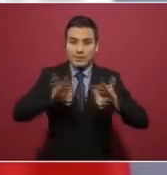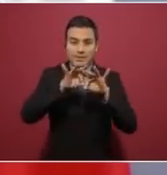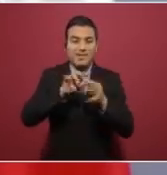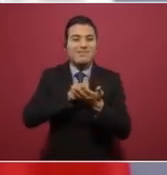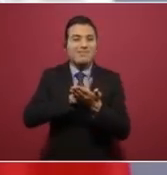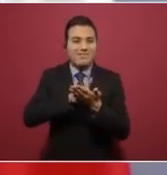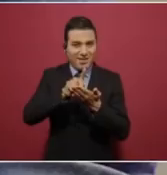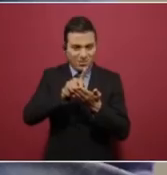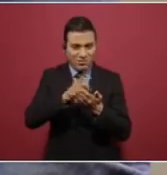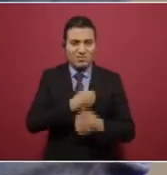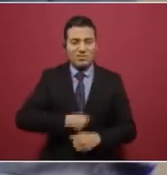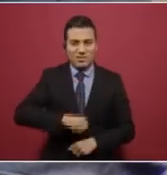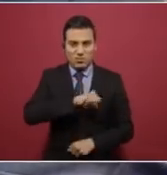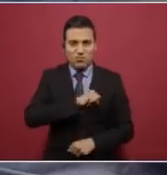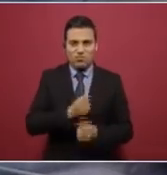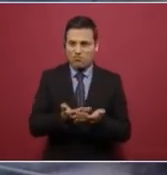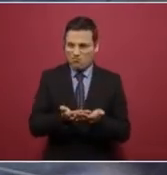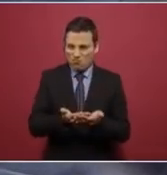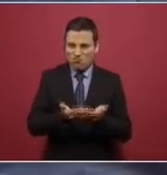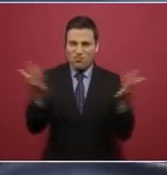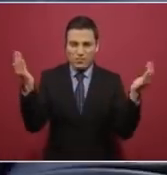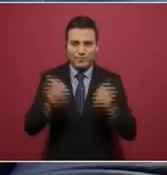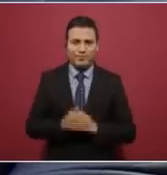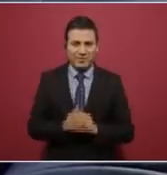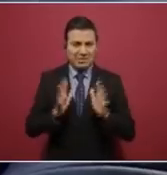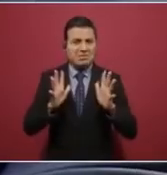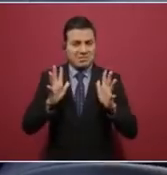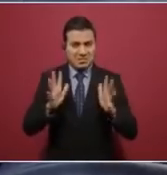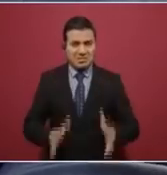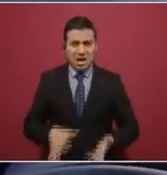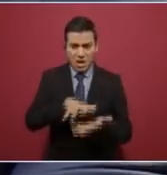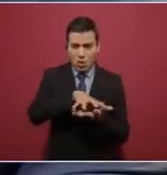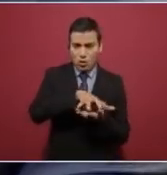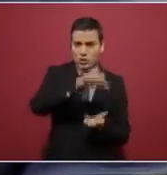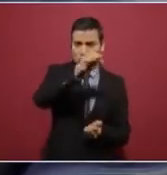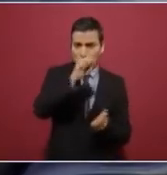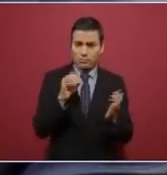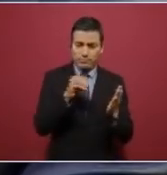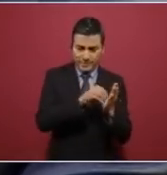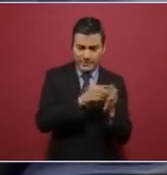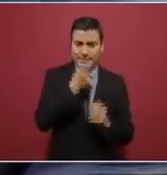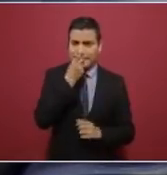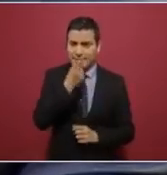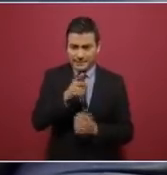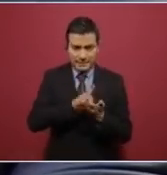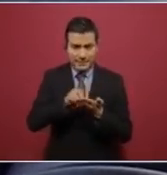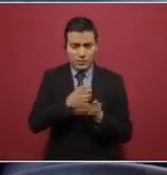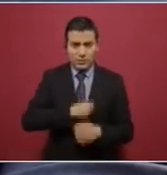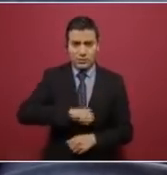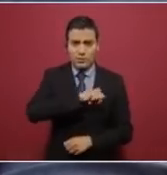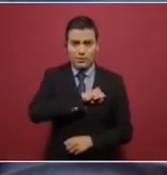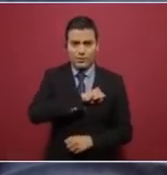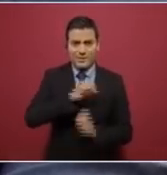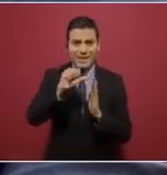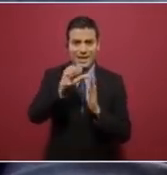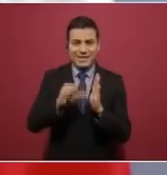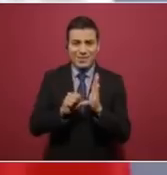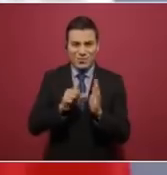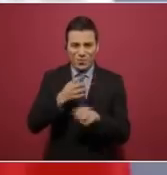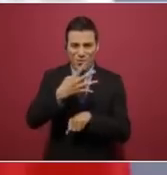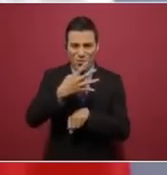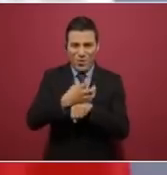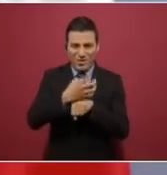contemplado en la Constitución, en el artículo 4, pero que es letra muerta,